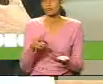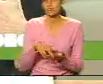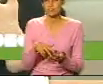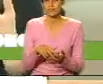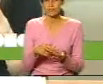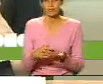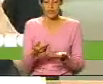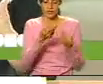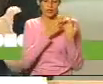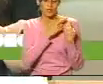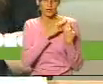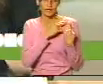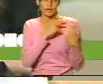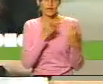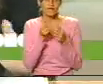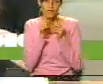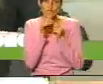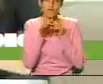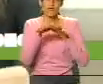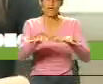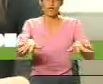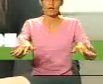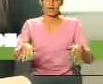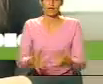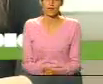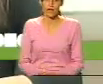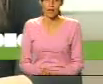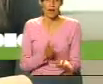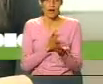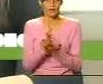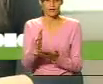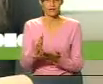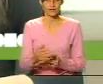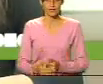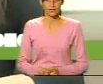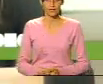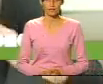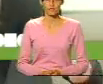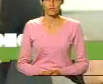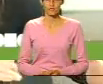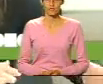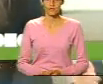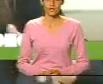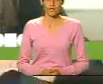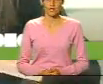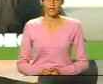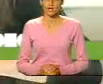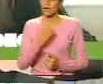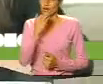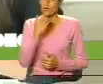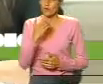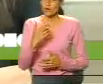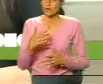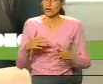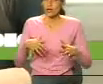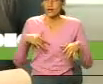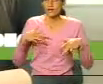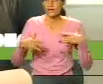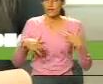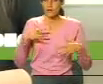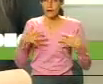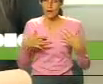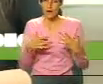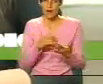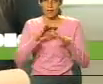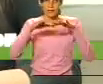prácticamente responsables de difundir a través de la puesta en escena